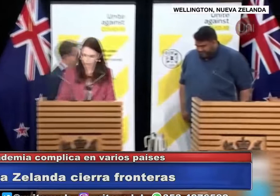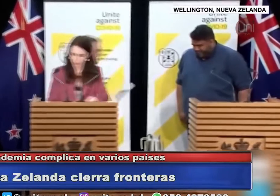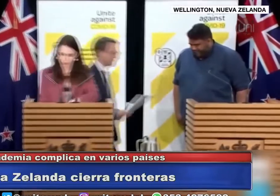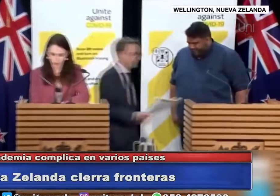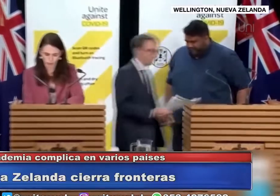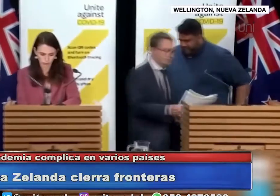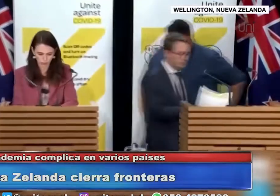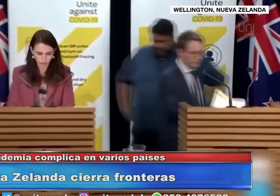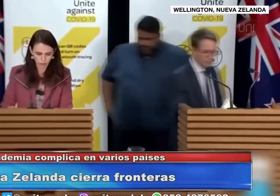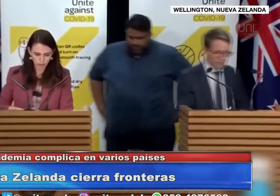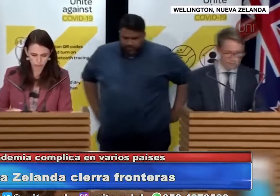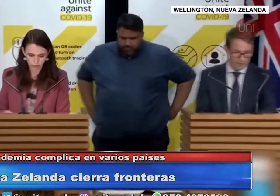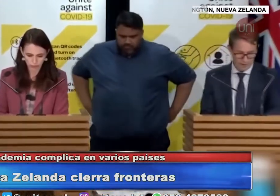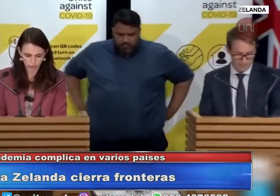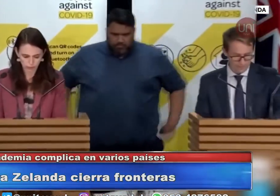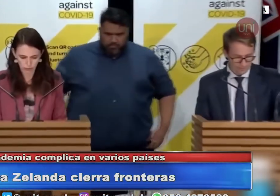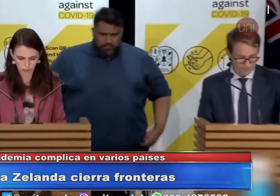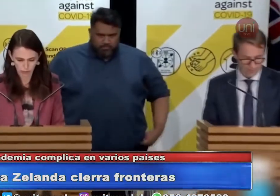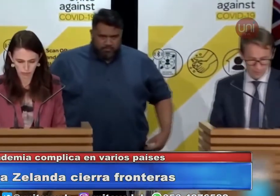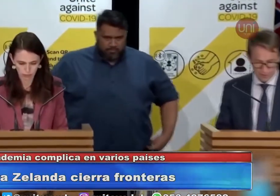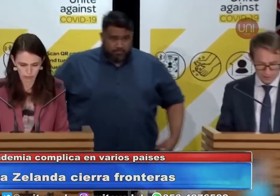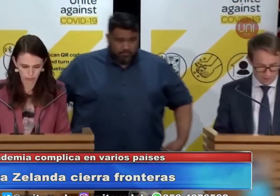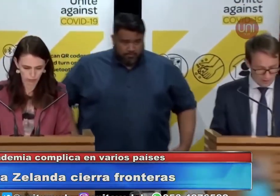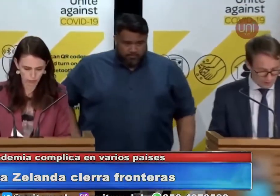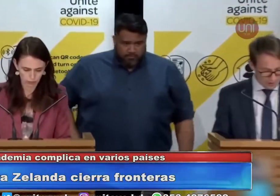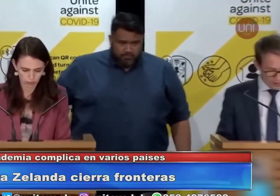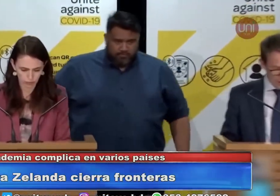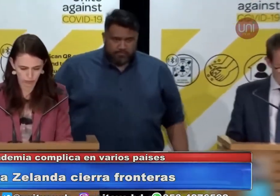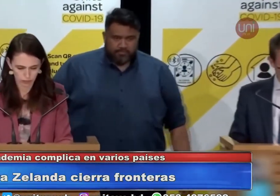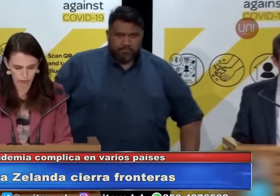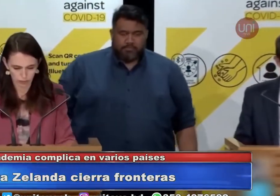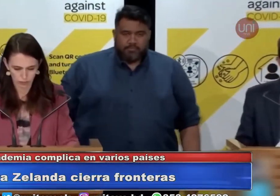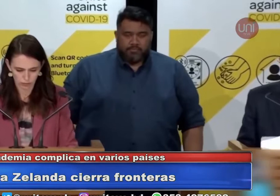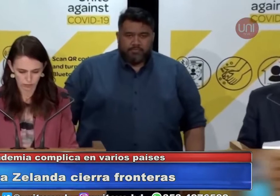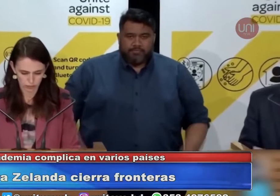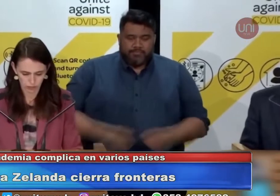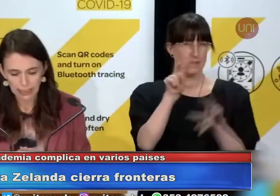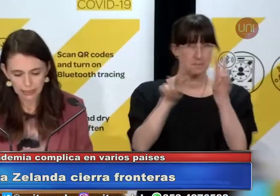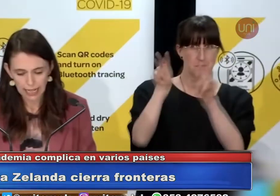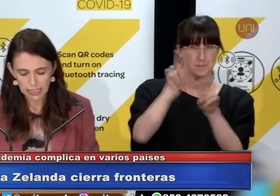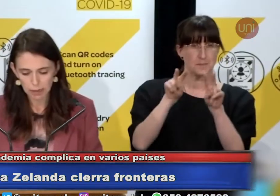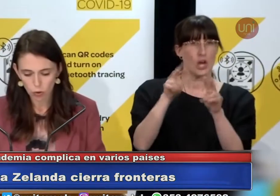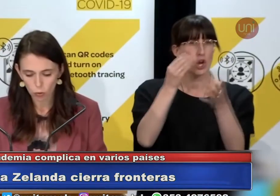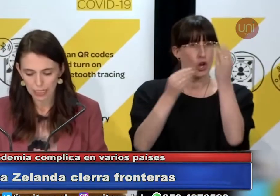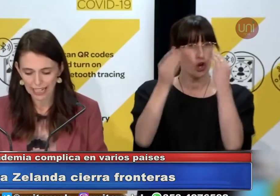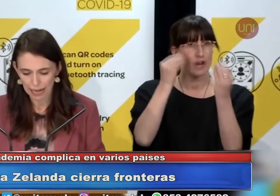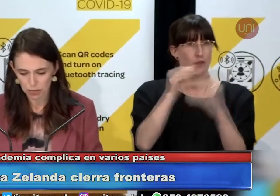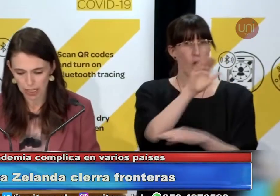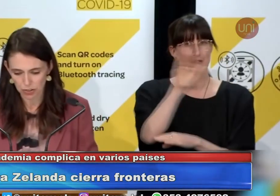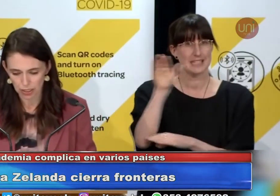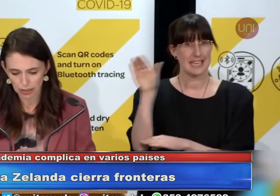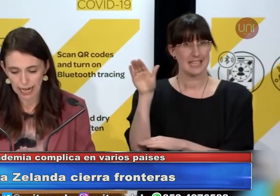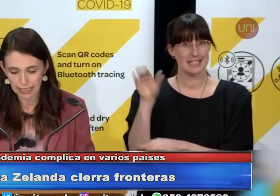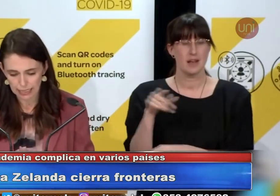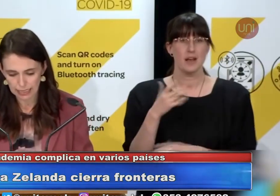teniendo en cuenta por supuesto el contexto de ese momento que es lo que esté pasando es que se va a empezar a habilitar para algunos países